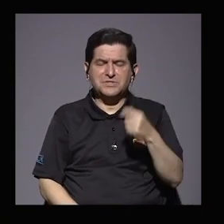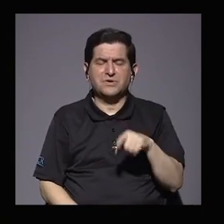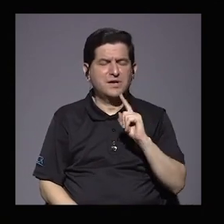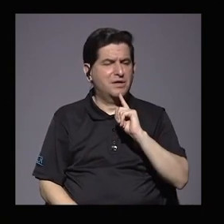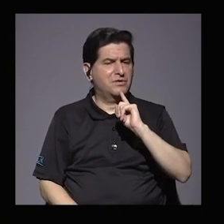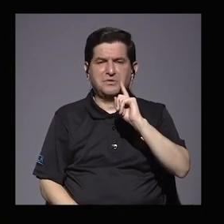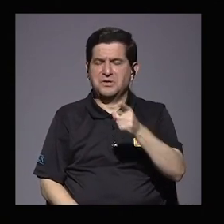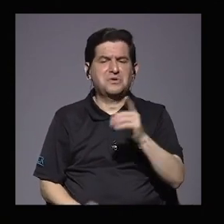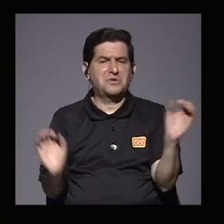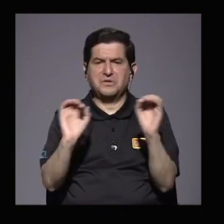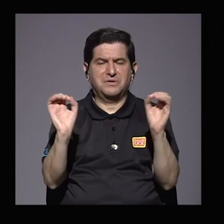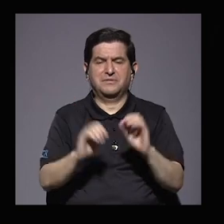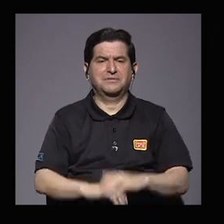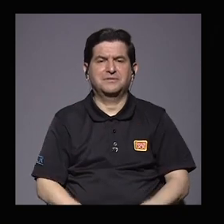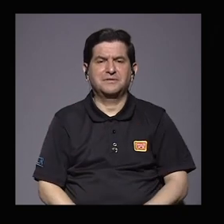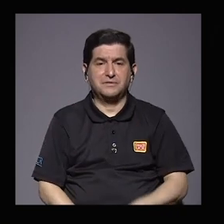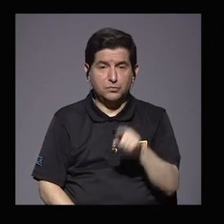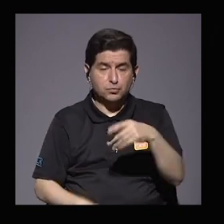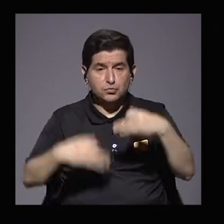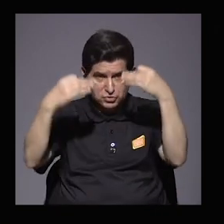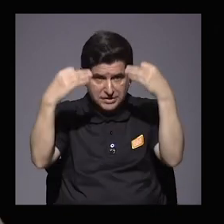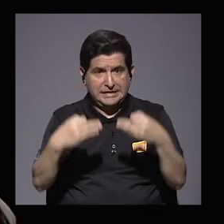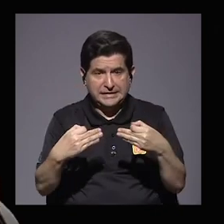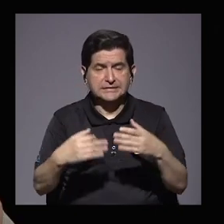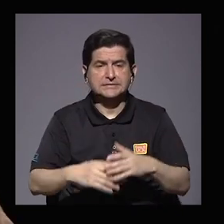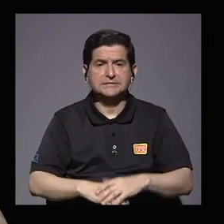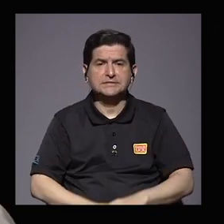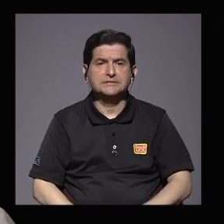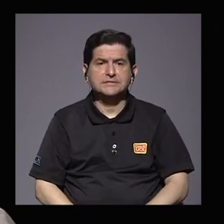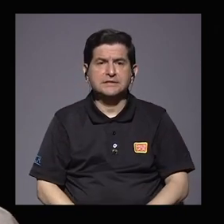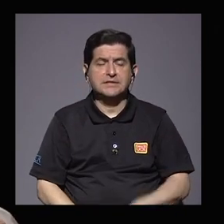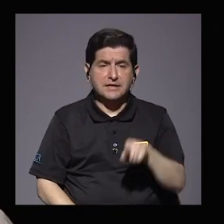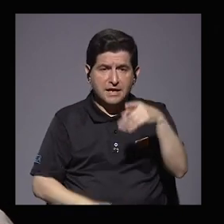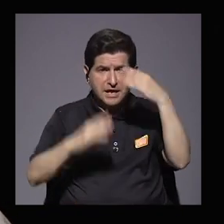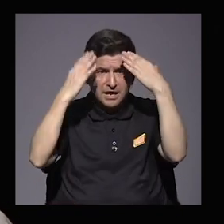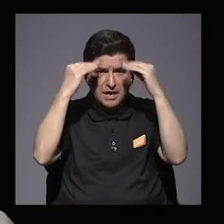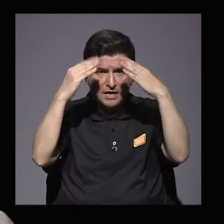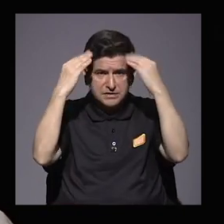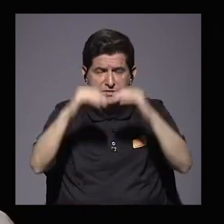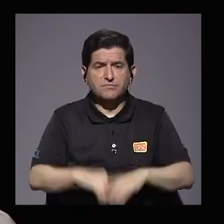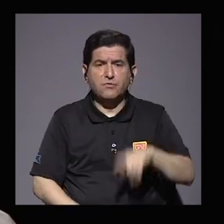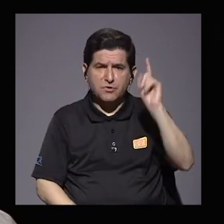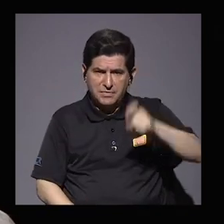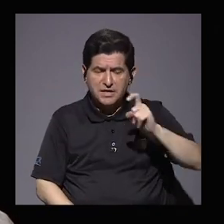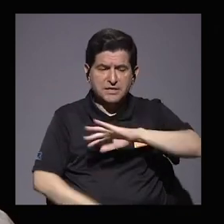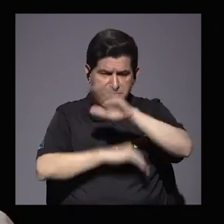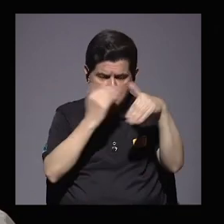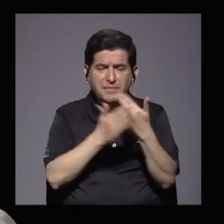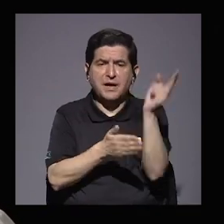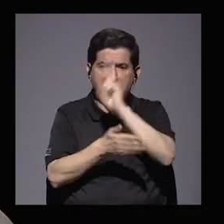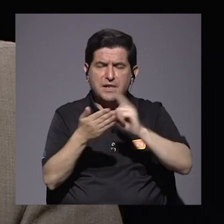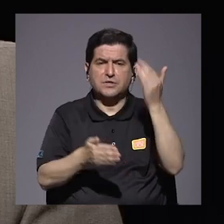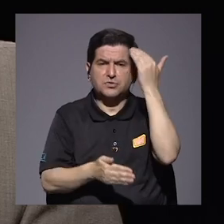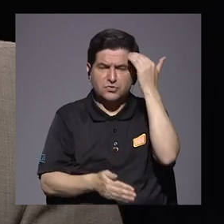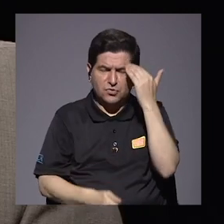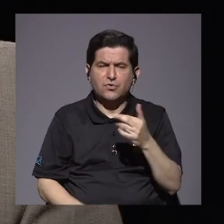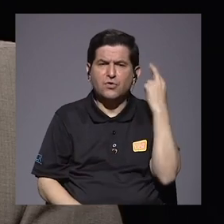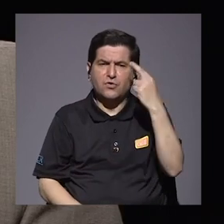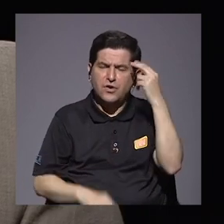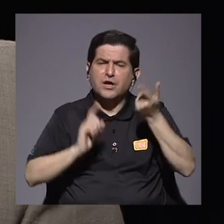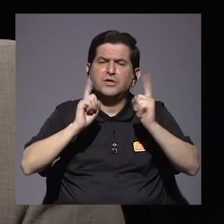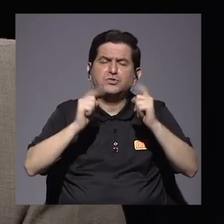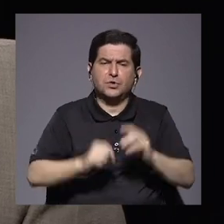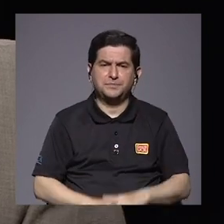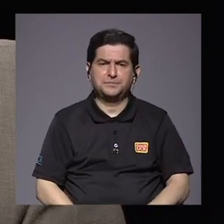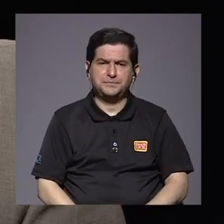decidió hacerlo. Usted en estos días tomó la decisión de que ese informe tenía que rendirse ante toda la universidad. ¿Qué le motivó a hacerlo,